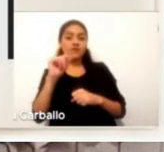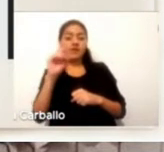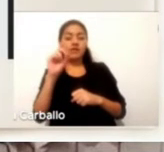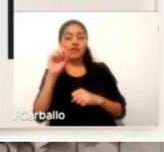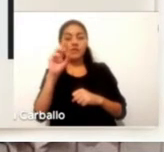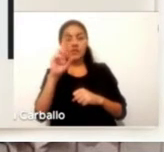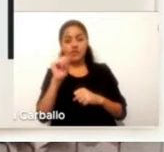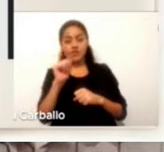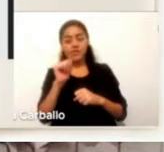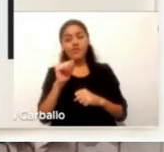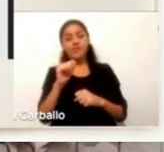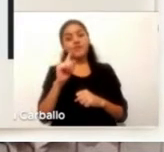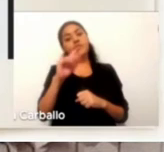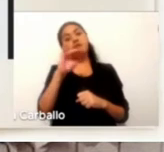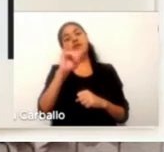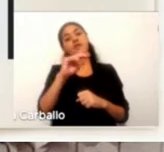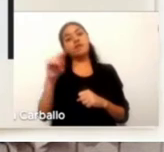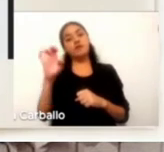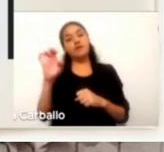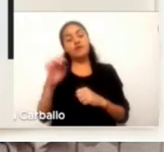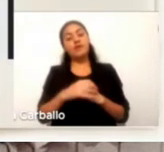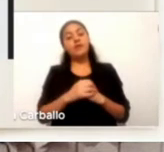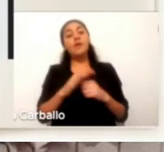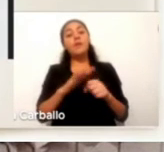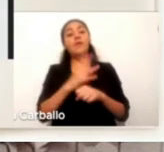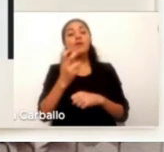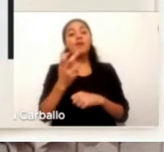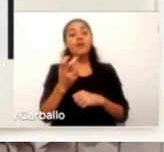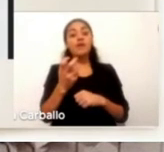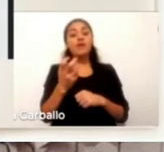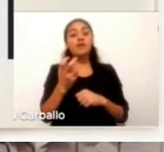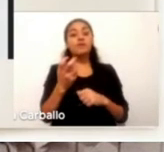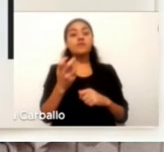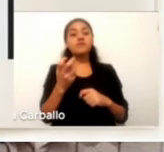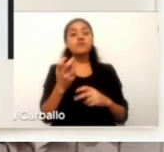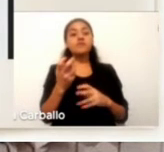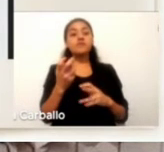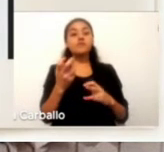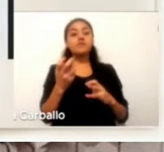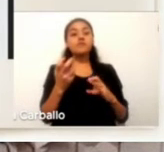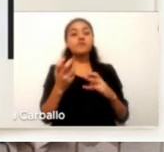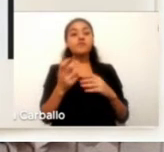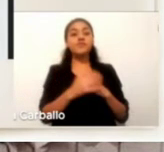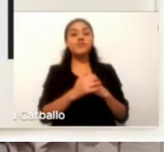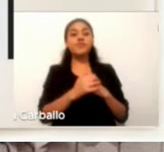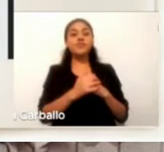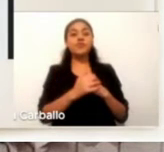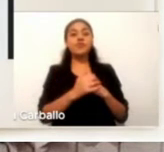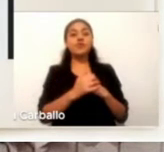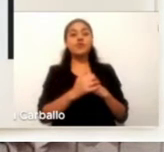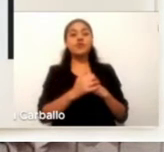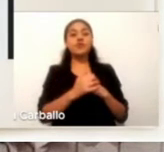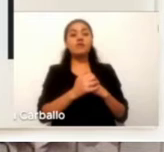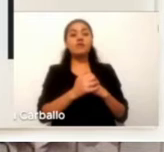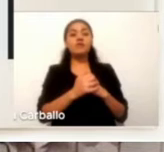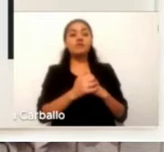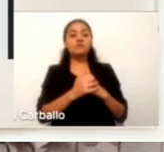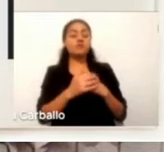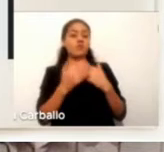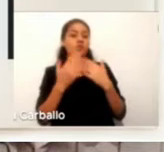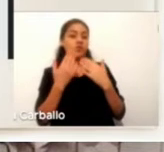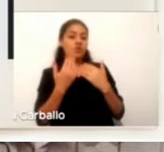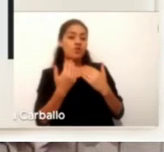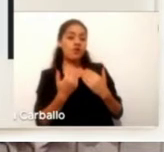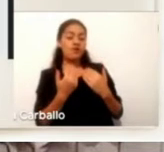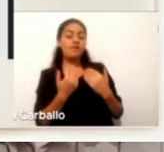Por tanto, de conformidad con el documento en mención, en el proyecto se tuvo por no acreditado el primer elemento de esta causal de